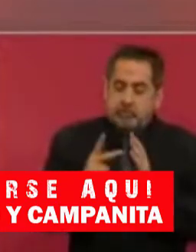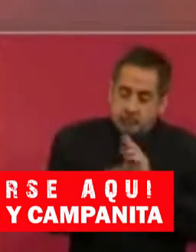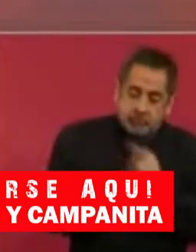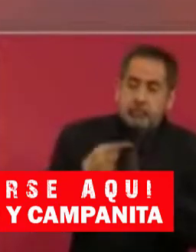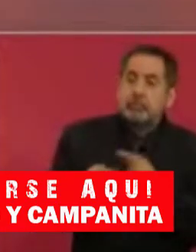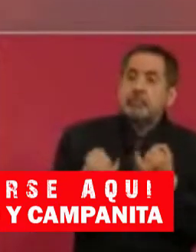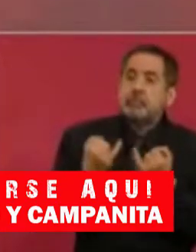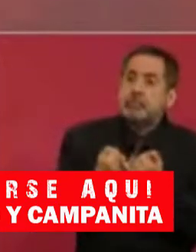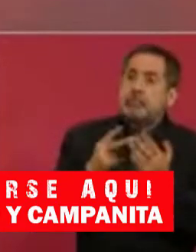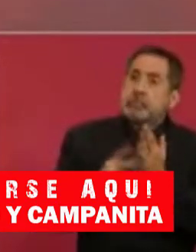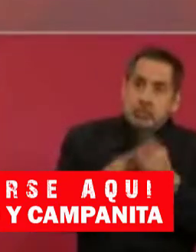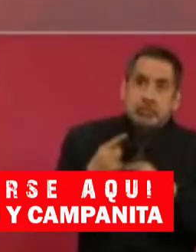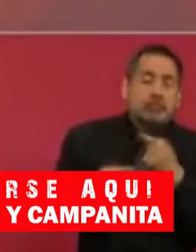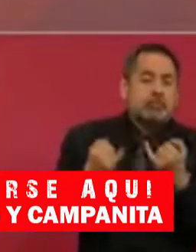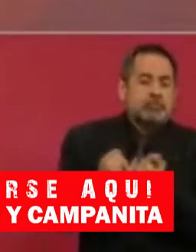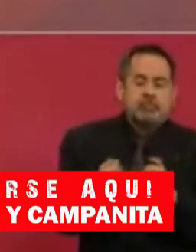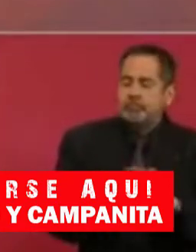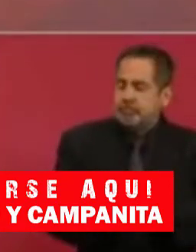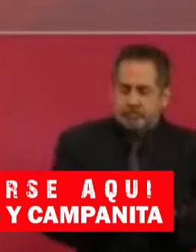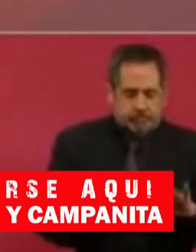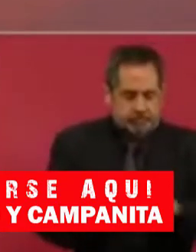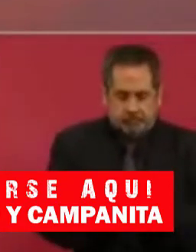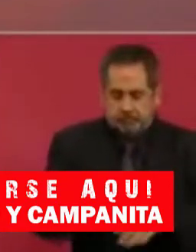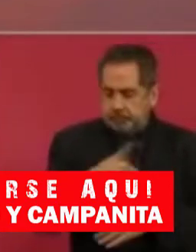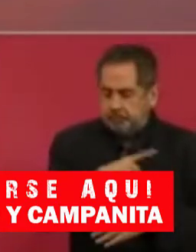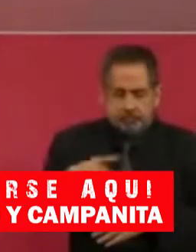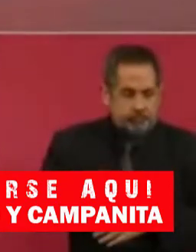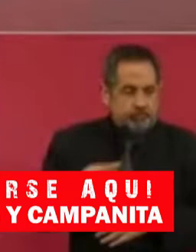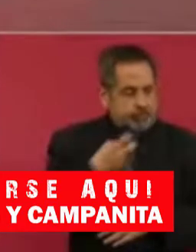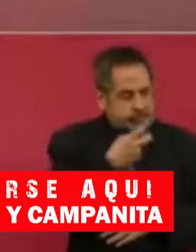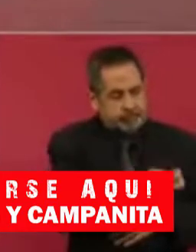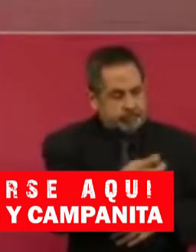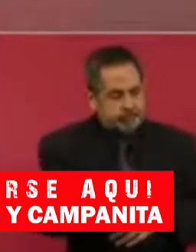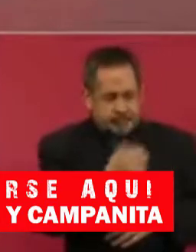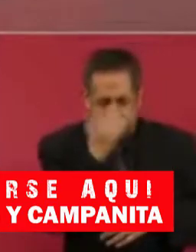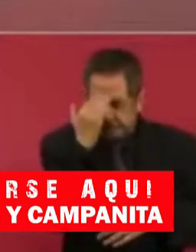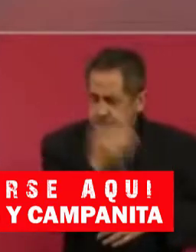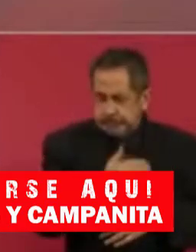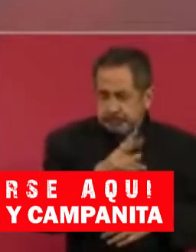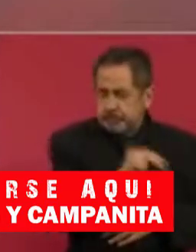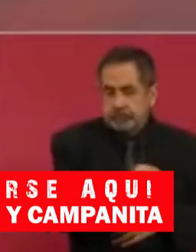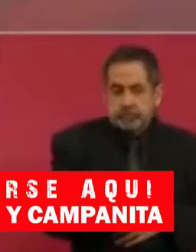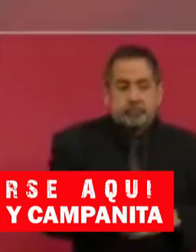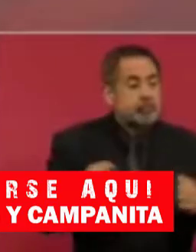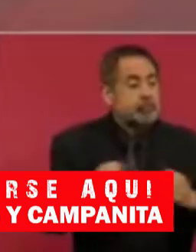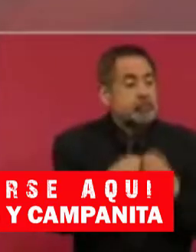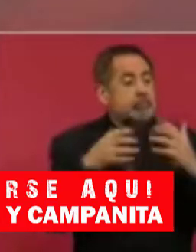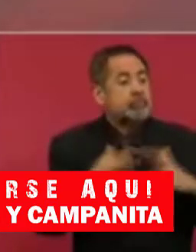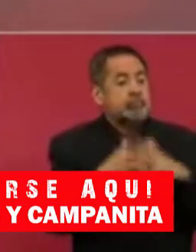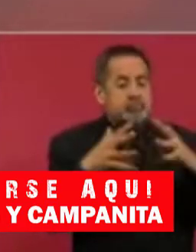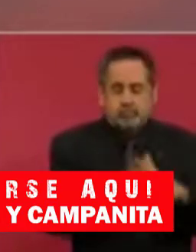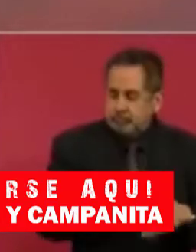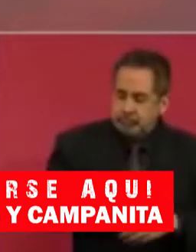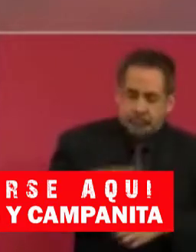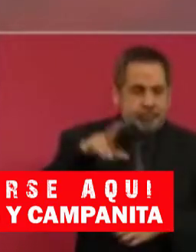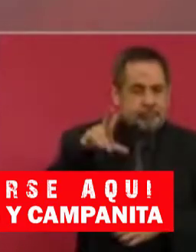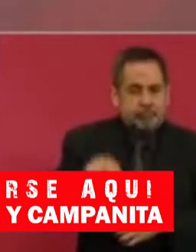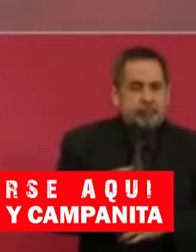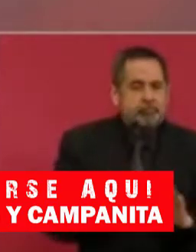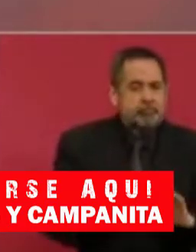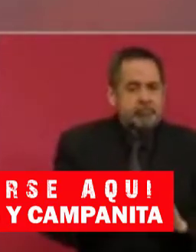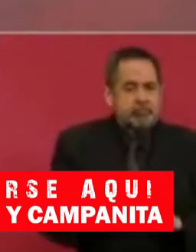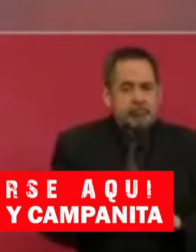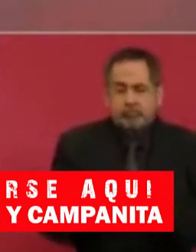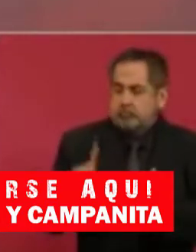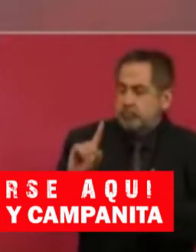repetición de estos horrores, no a la guerra. Sí,